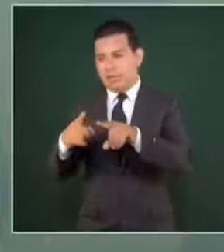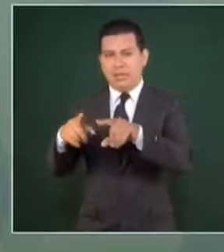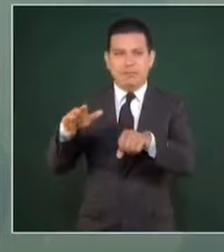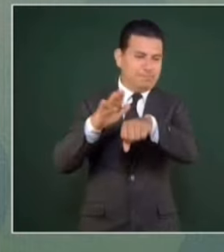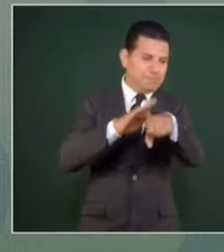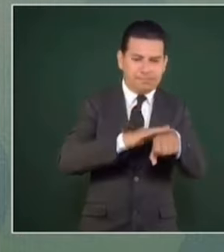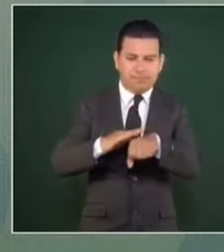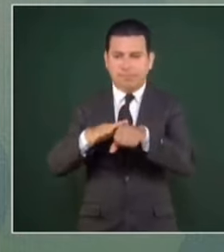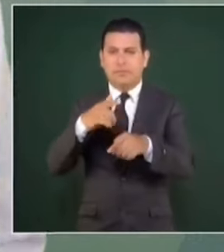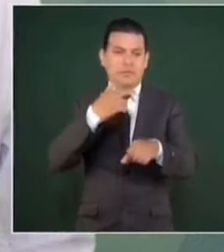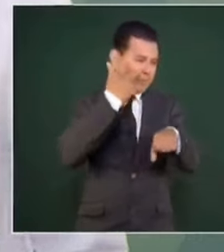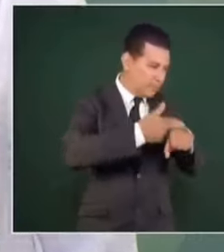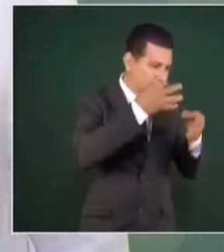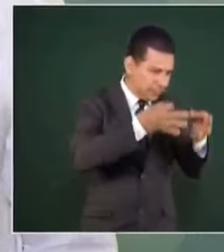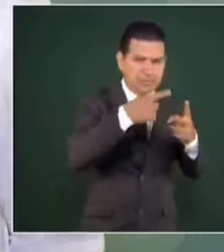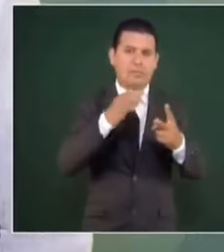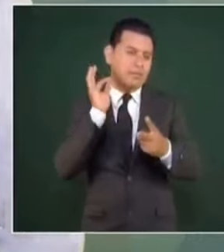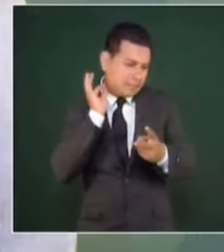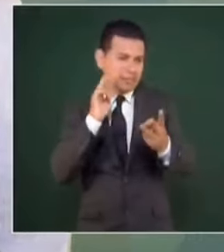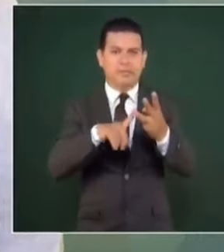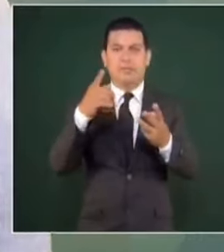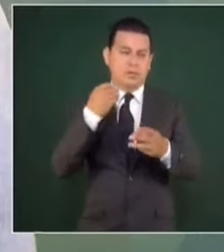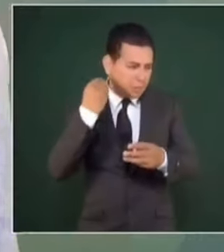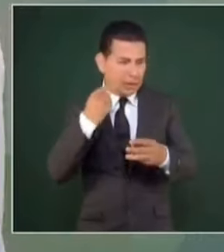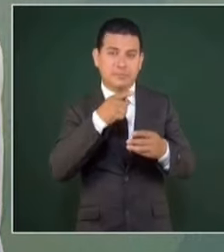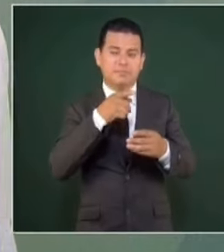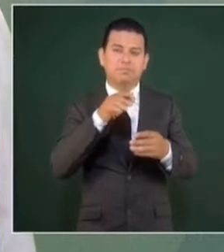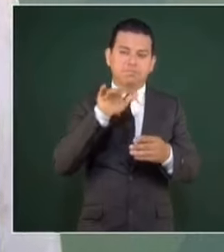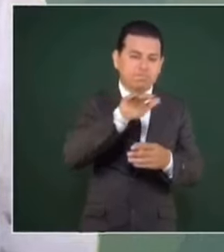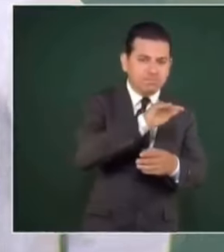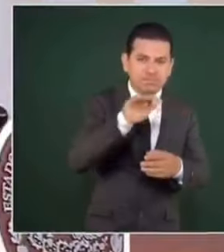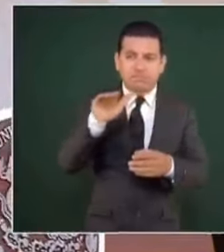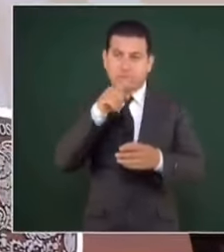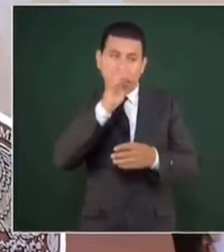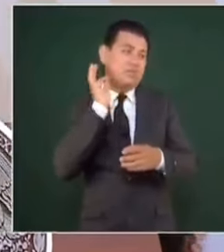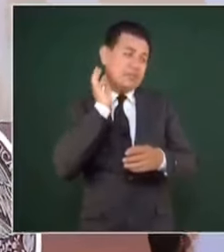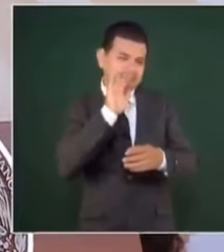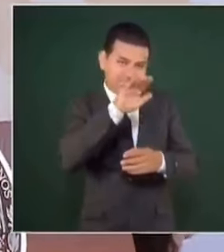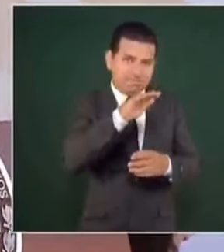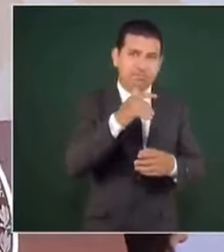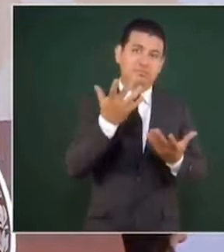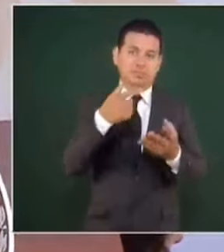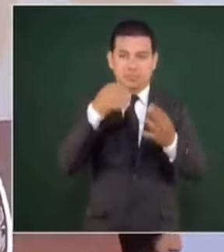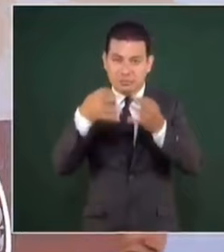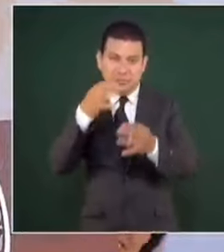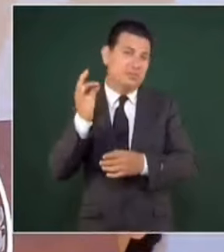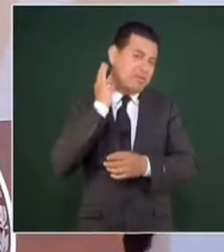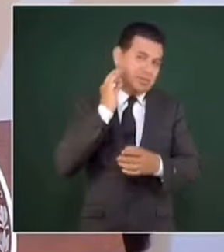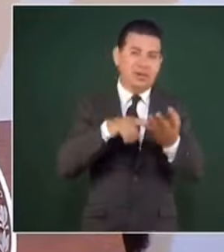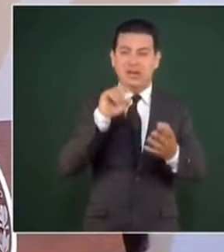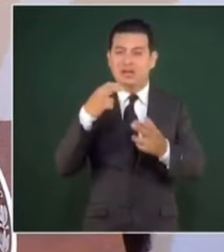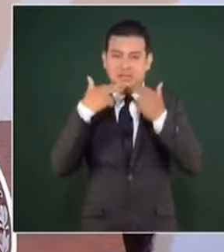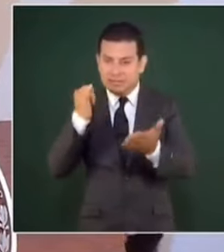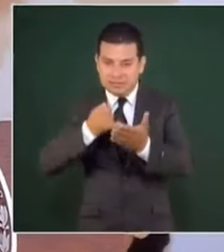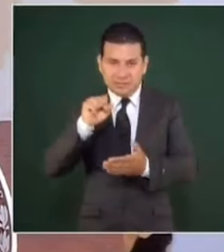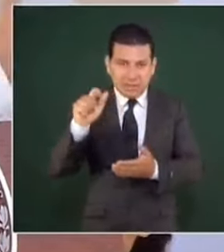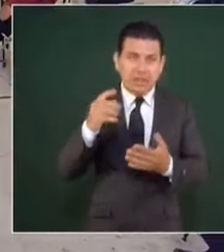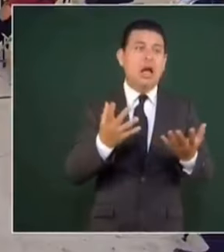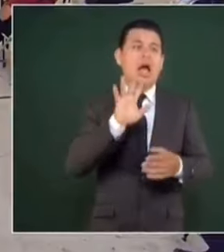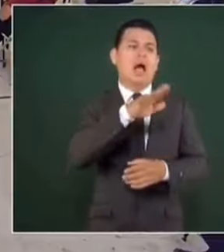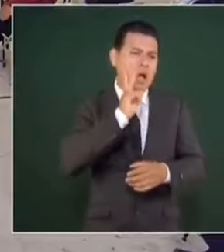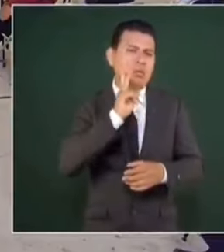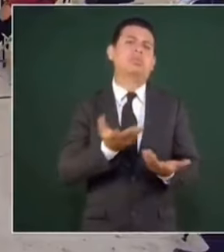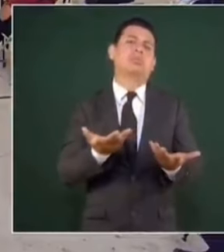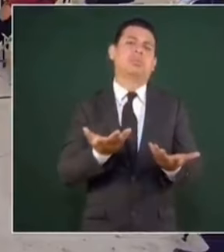técnicos, a los abogados, a los fiscalistas de la Fiscalía, de la Procuraduría Fiscal y del SAT, que nos dijeran,